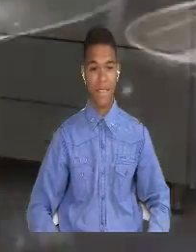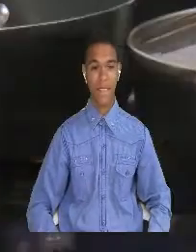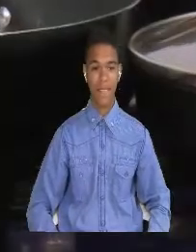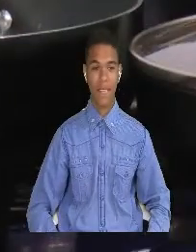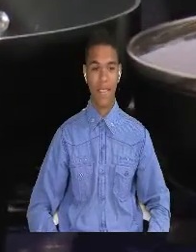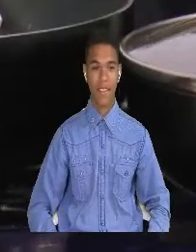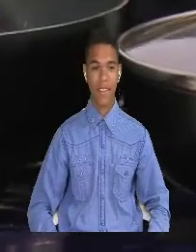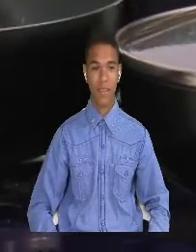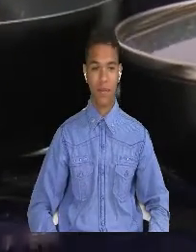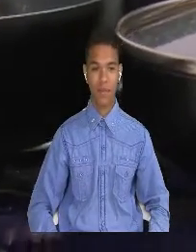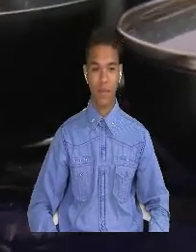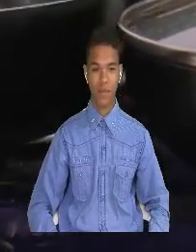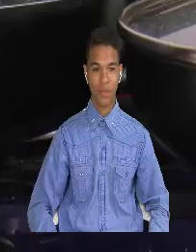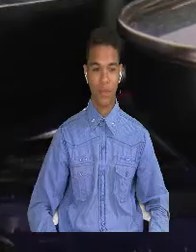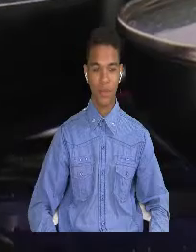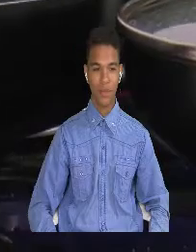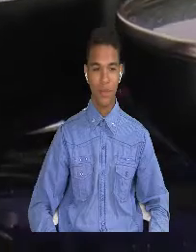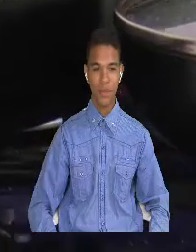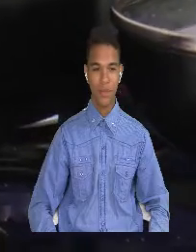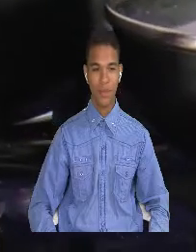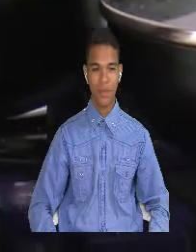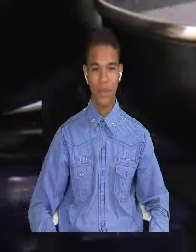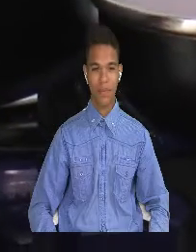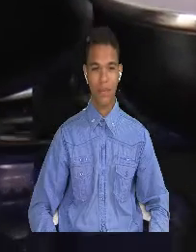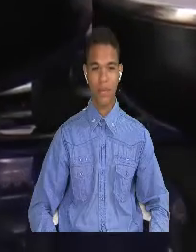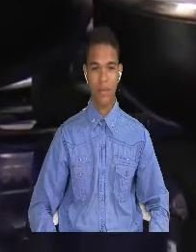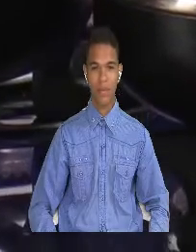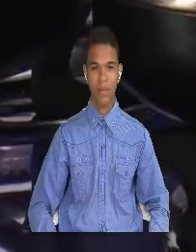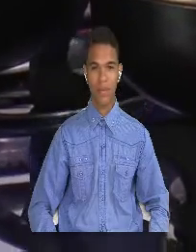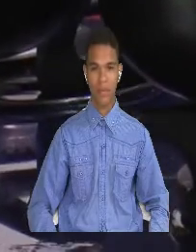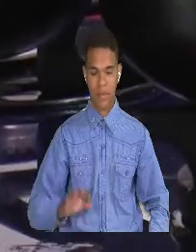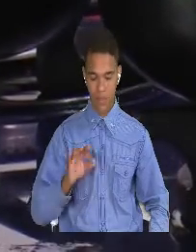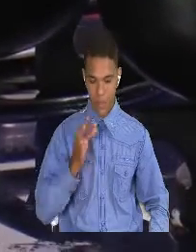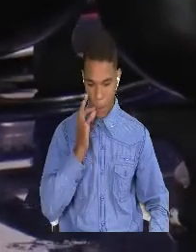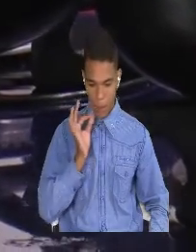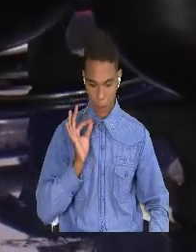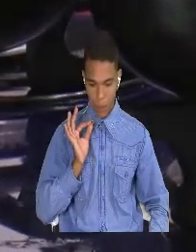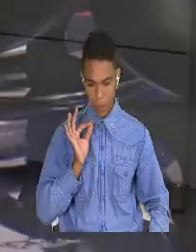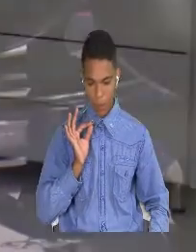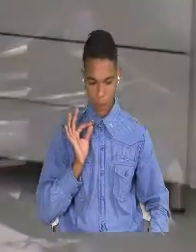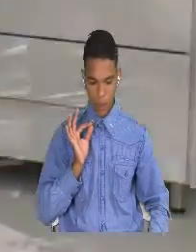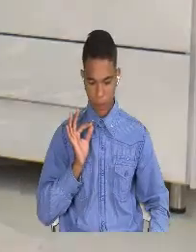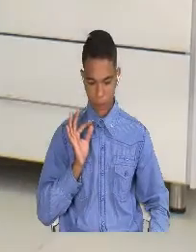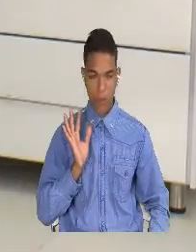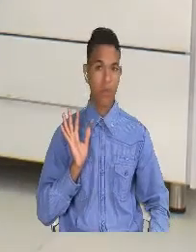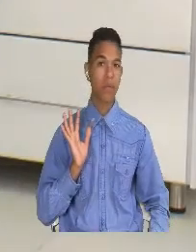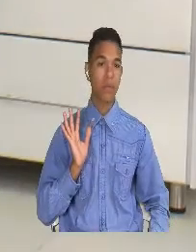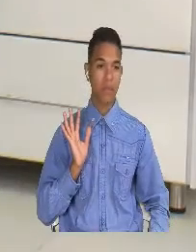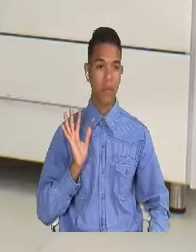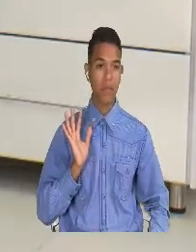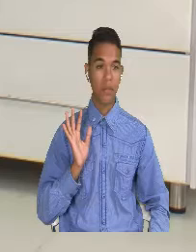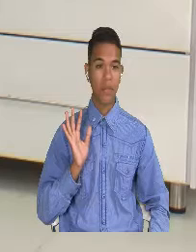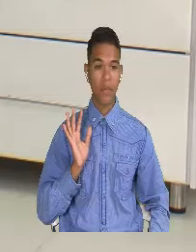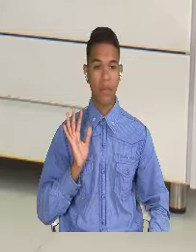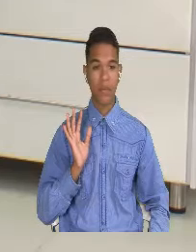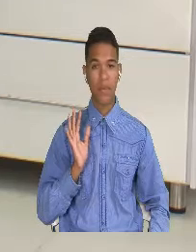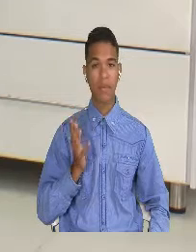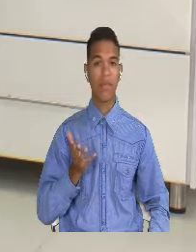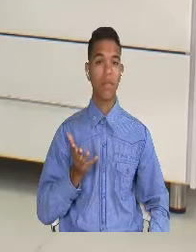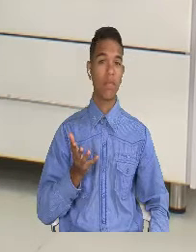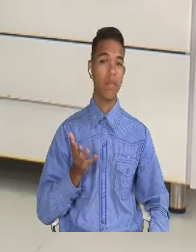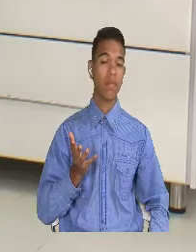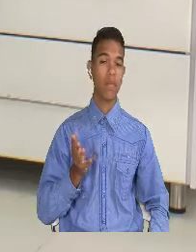estarían de acuerdo conmigo. Listo, voy a probar nuestra salsa. Y como les voy a decir,